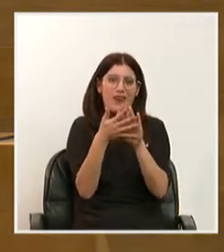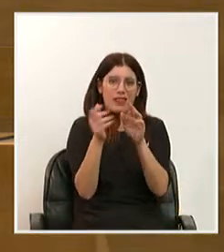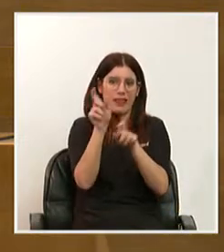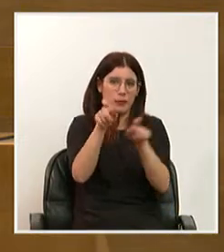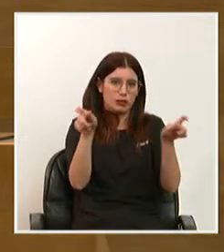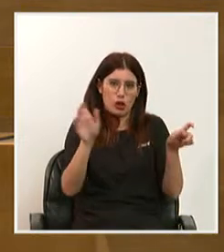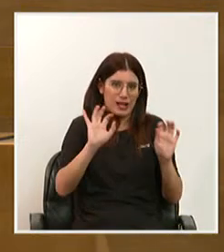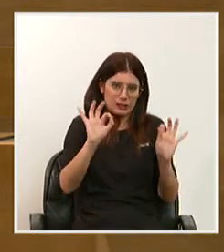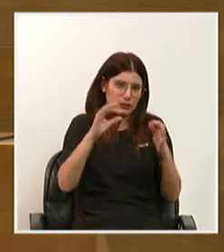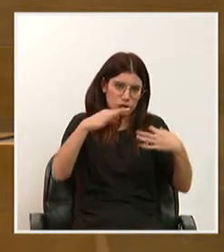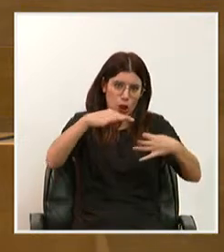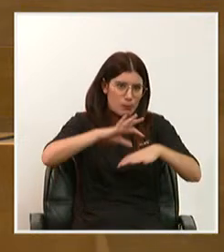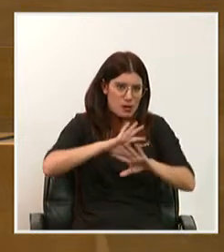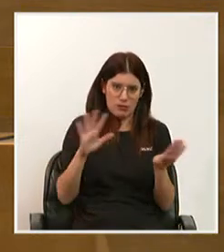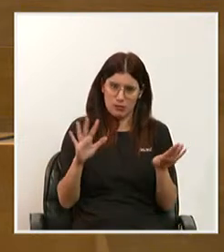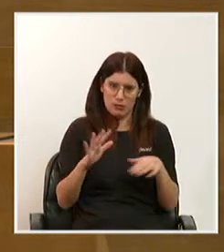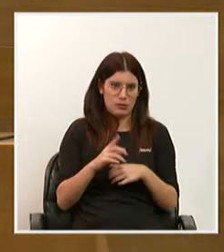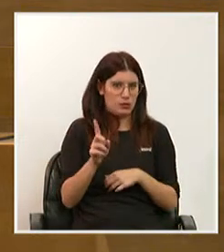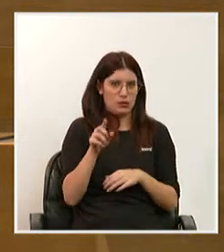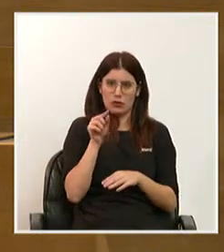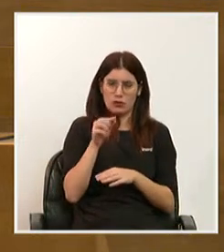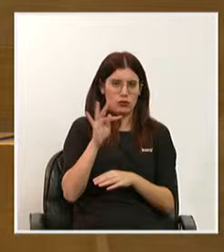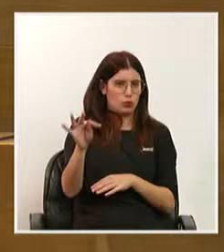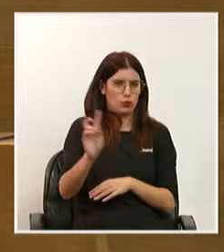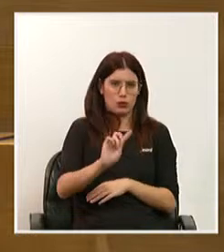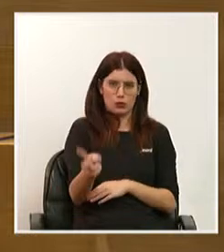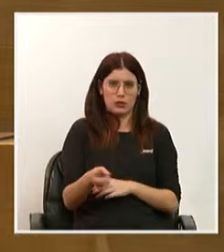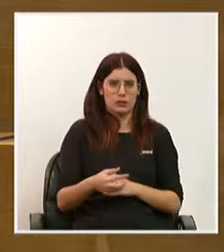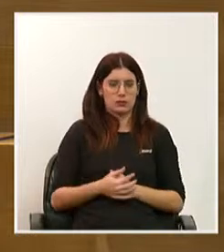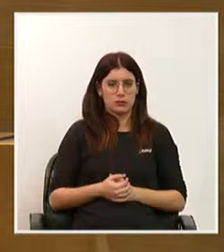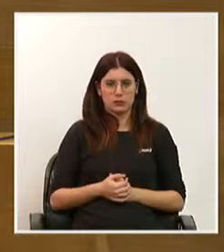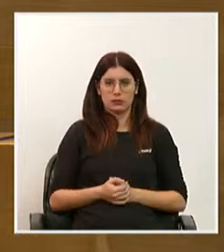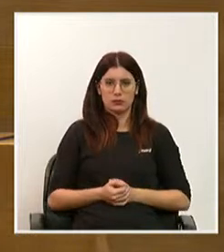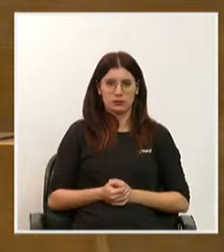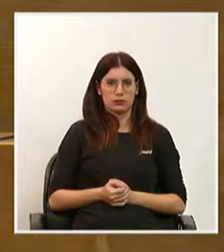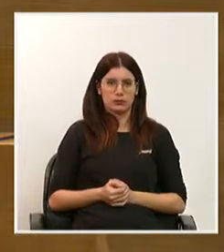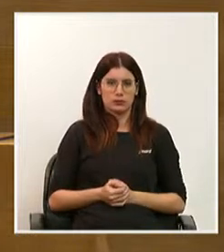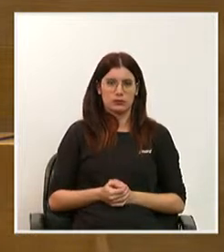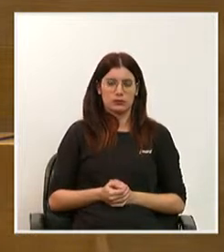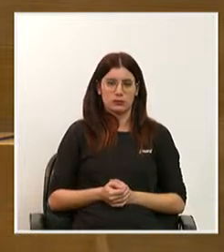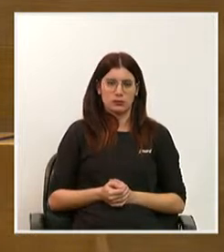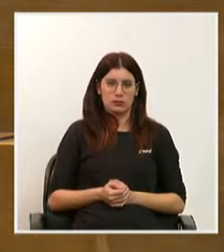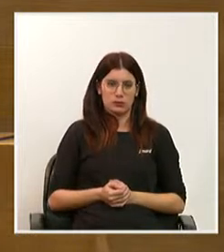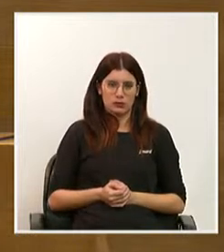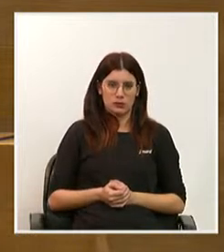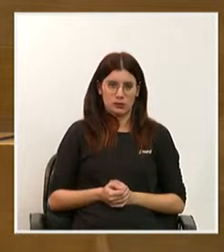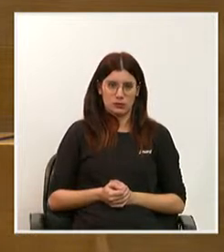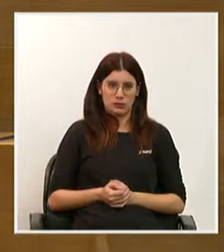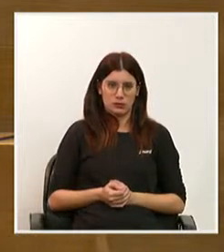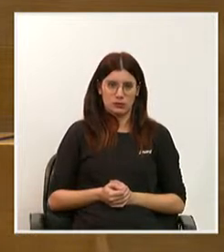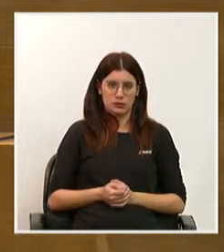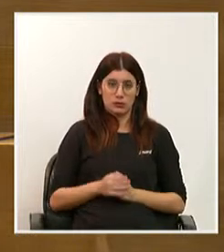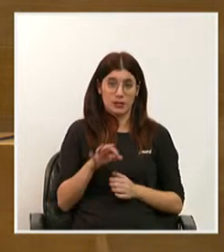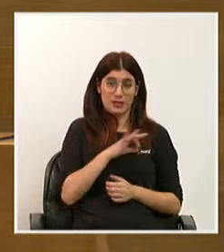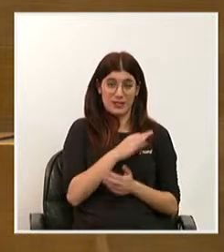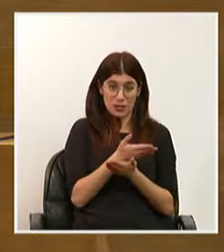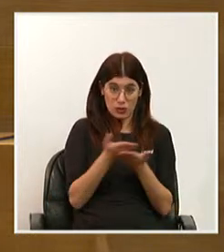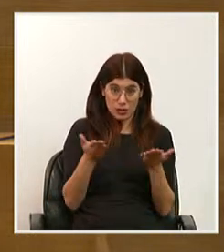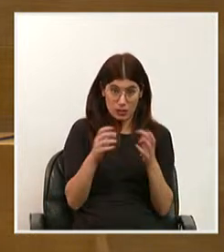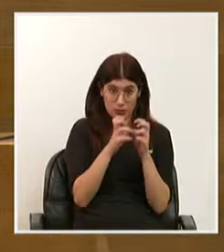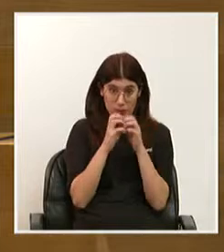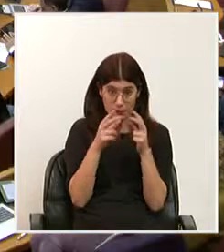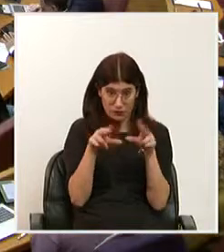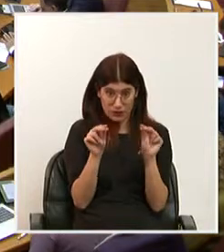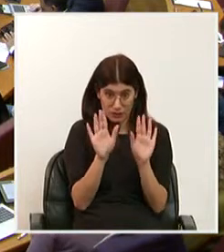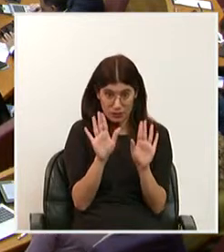de de diputados no tiene la palabra señorías señorías por favor